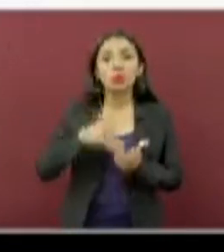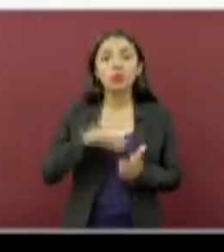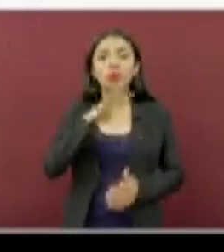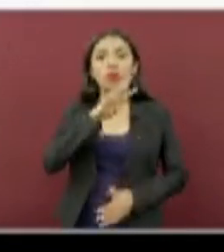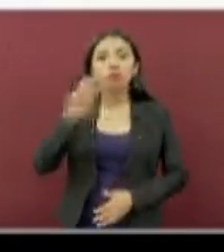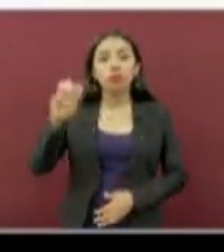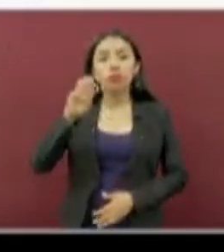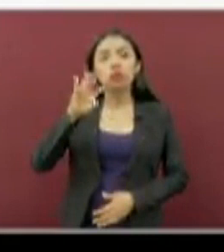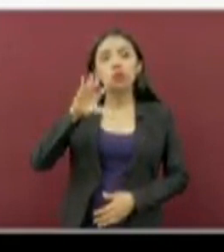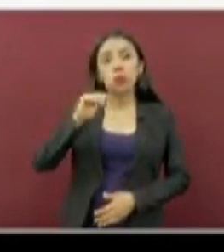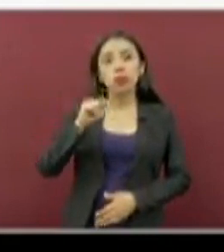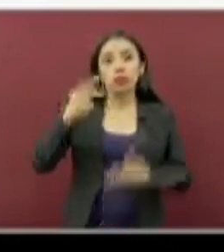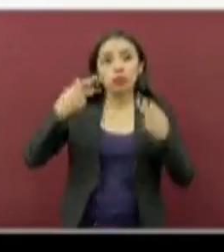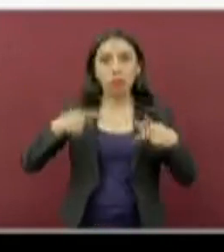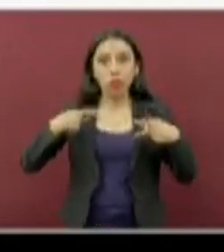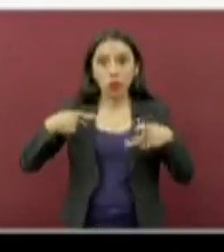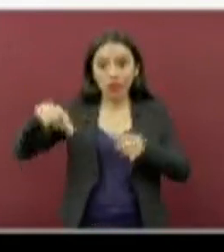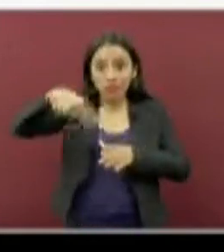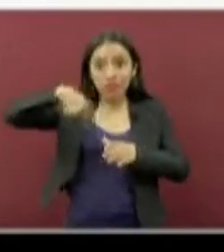121.390, de los cuales